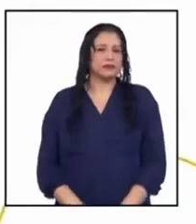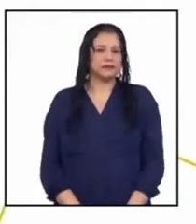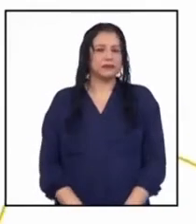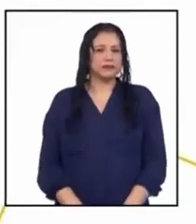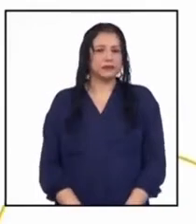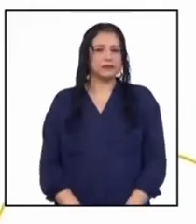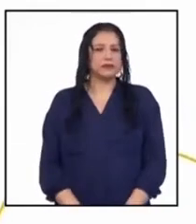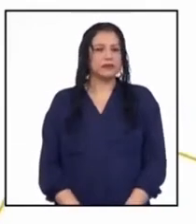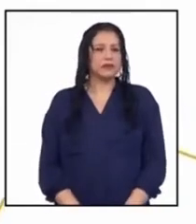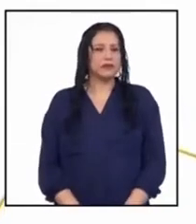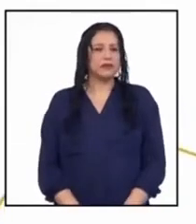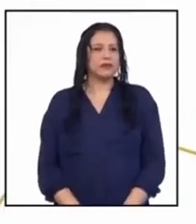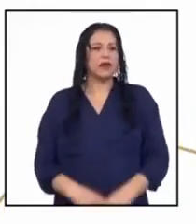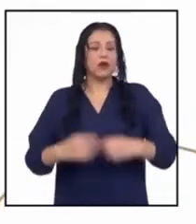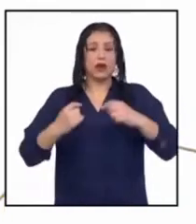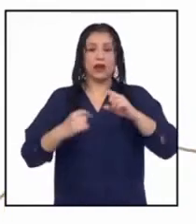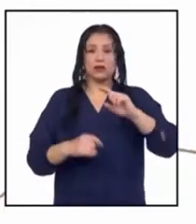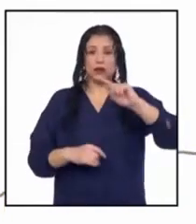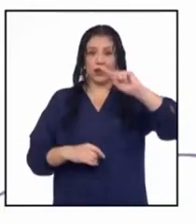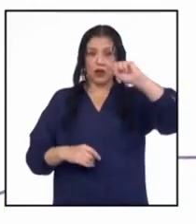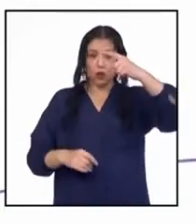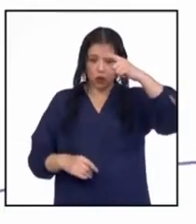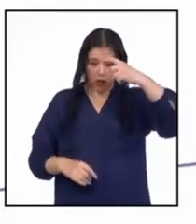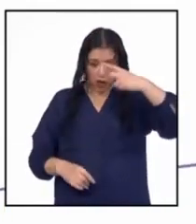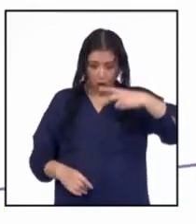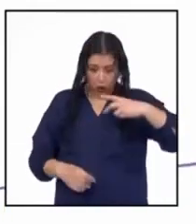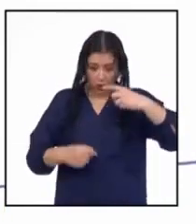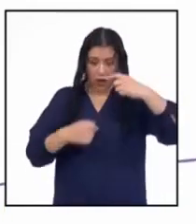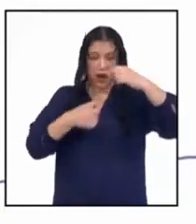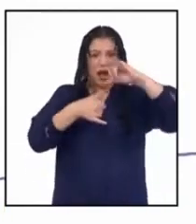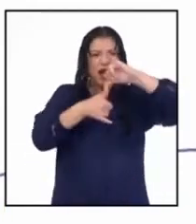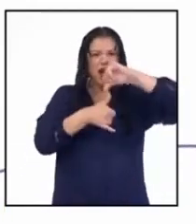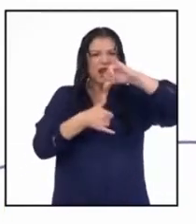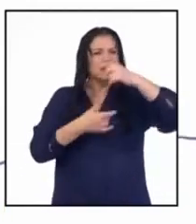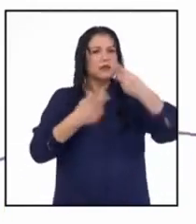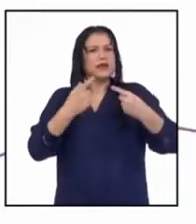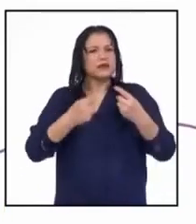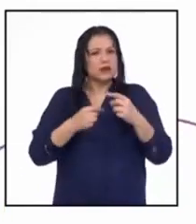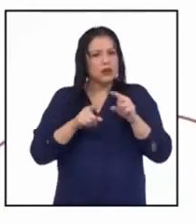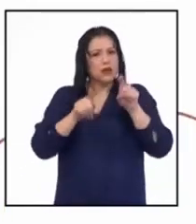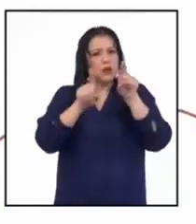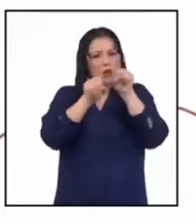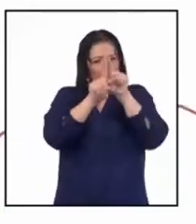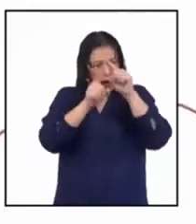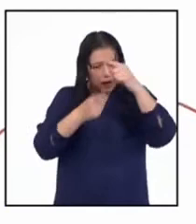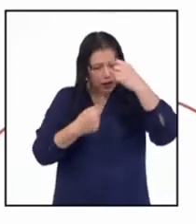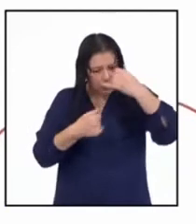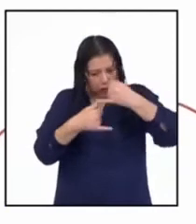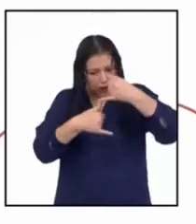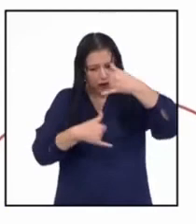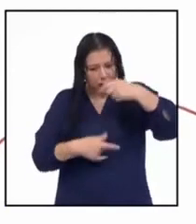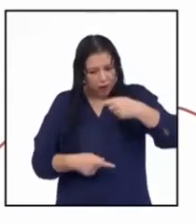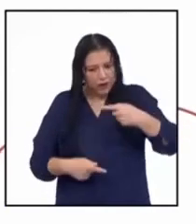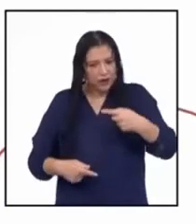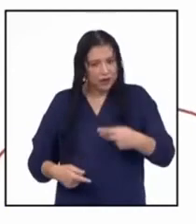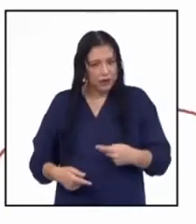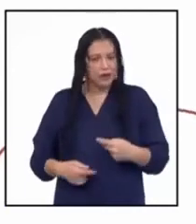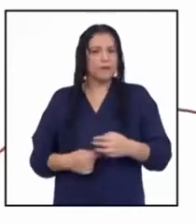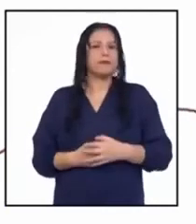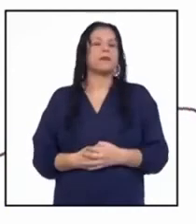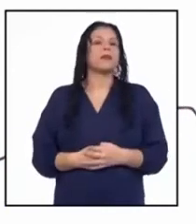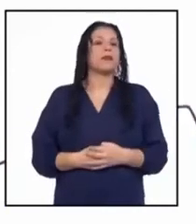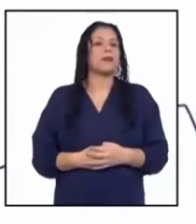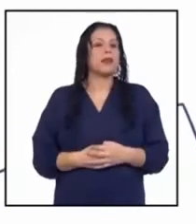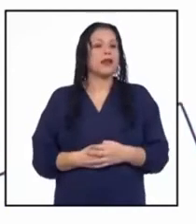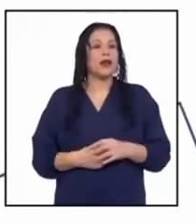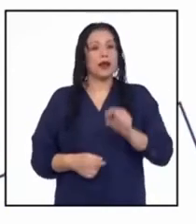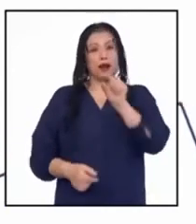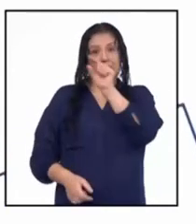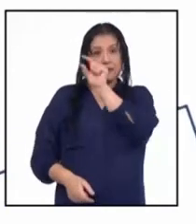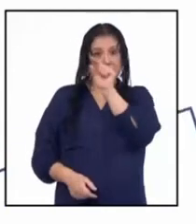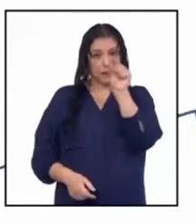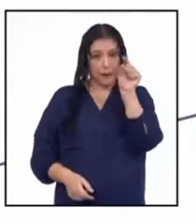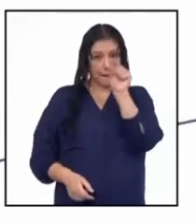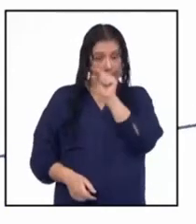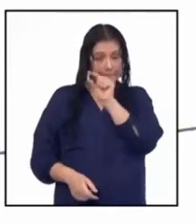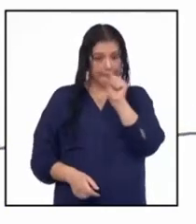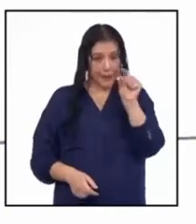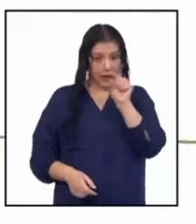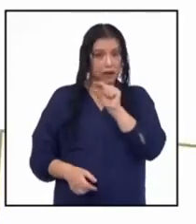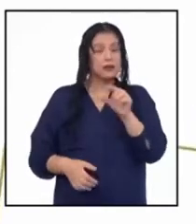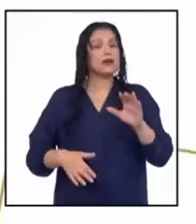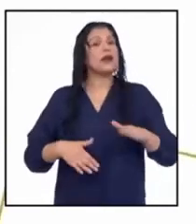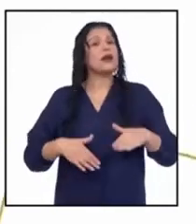El espacio de separación entre barras debe ser constante. Las barras en estos gráficos